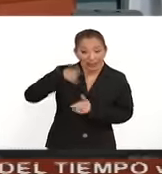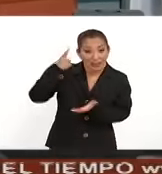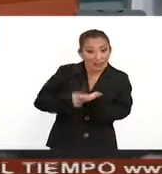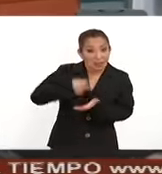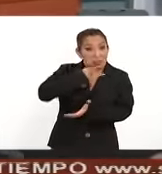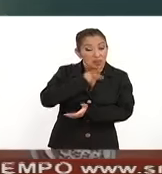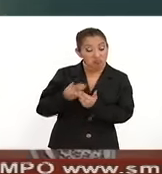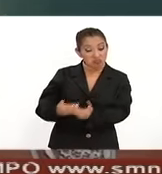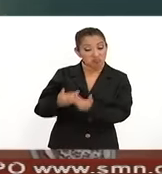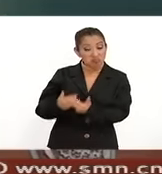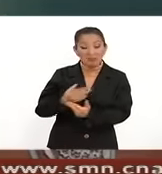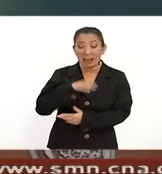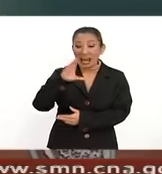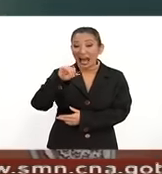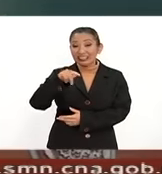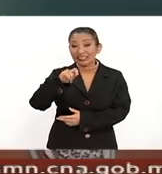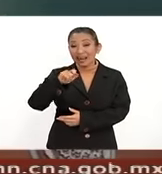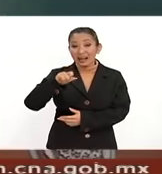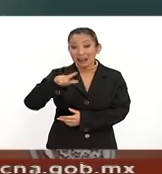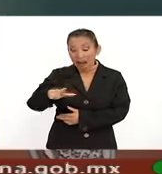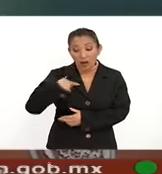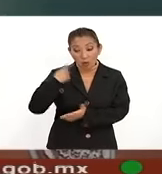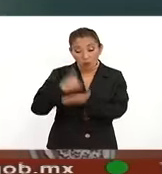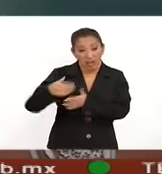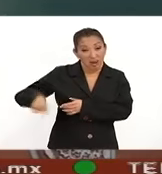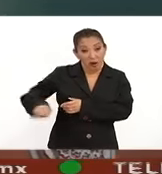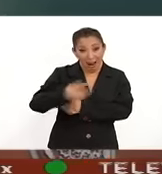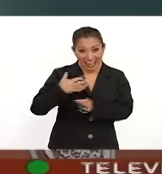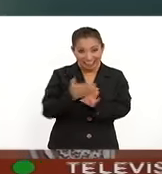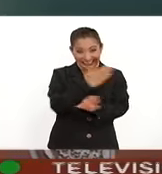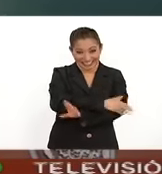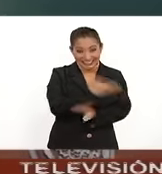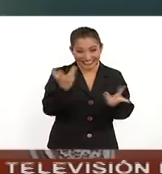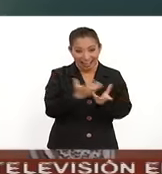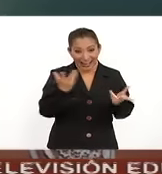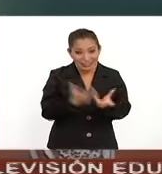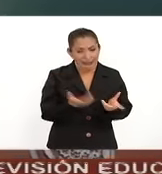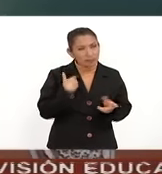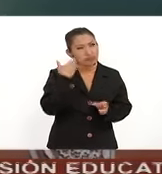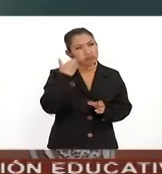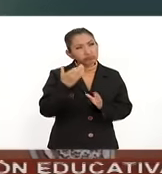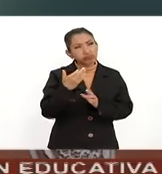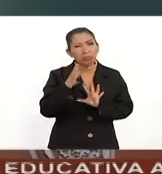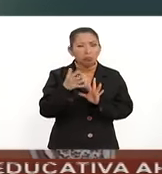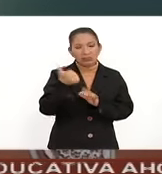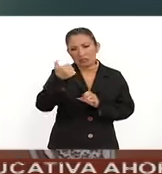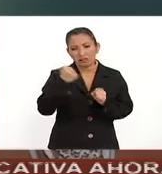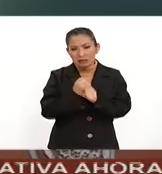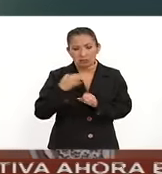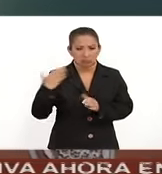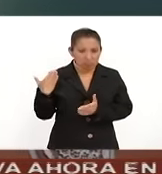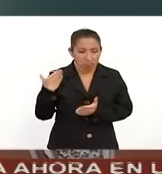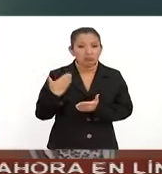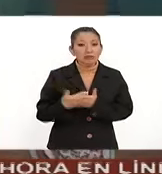teníamos. Cantarell, solo Cantarell, llegó a producir, y no hace mucho, 6 años,